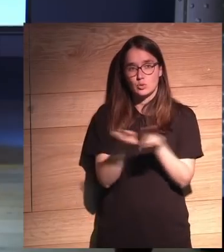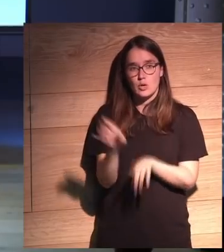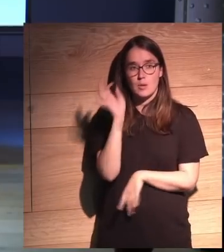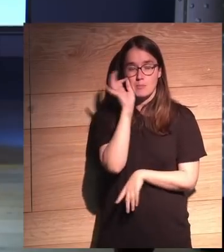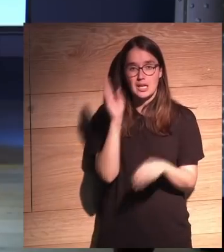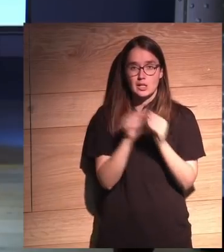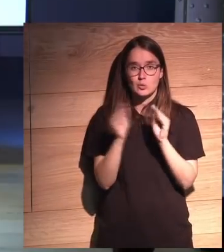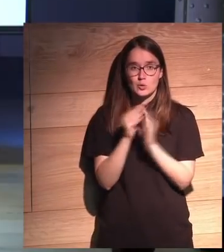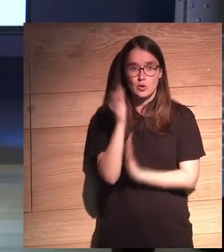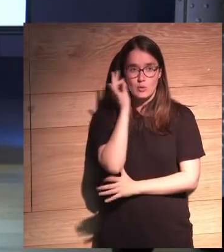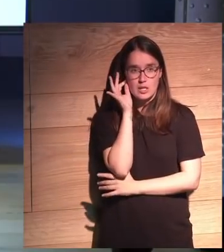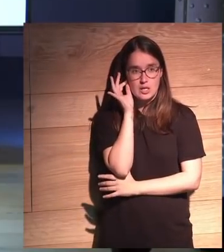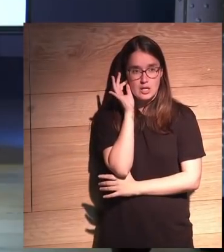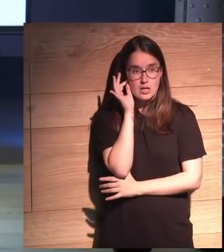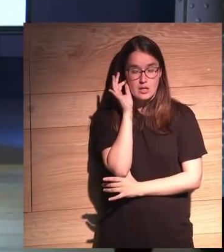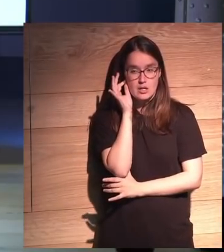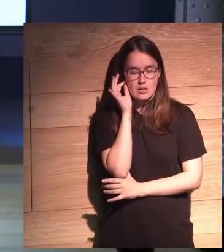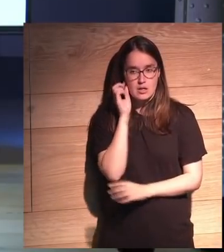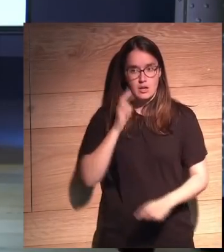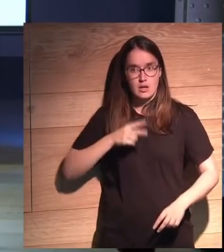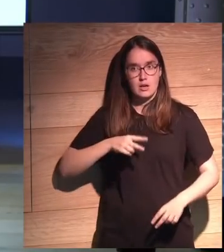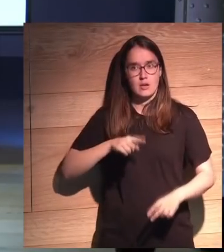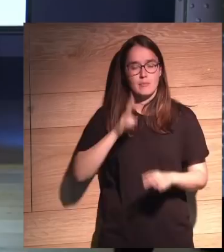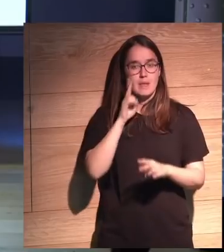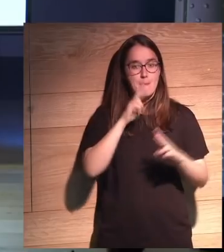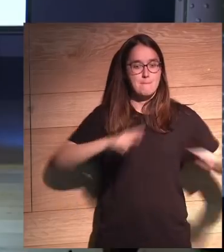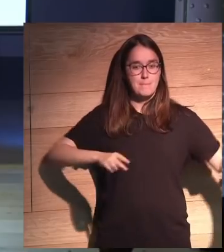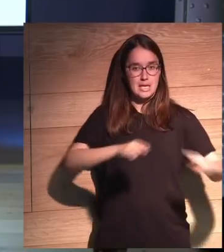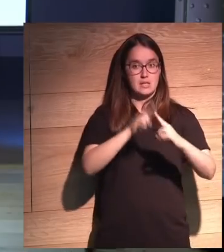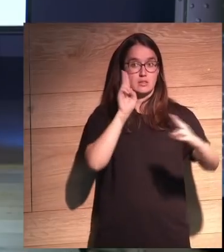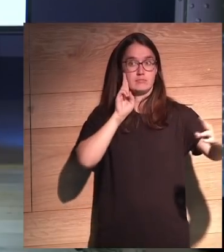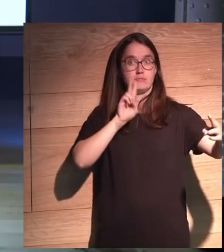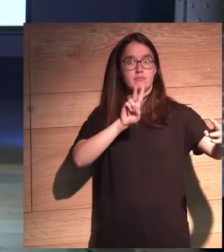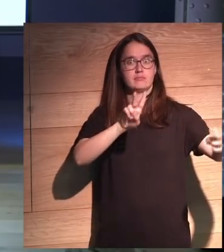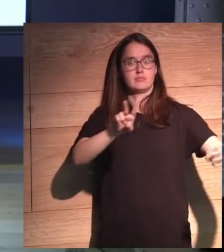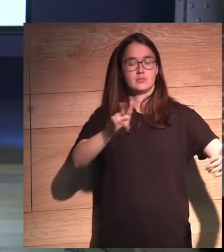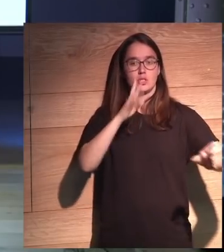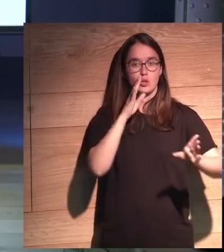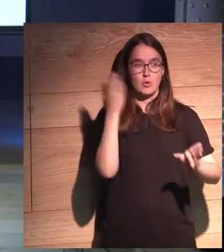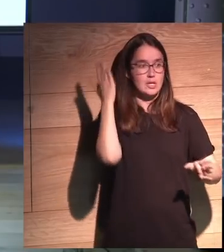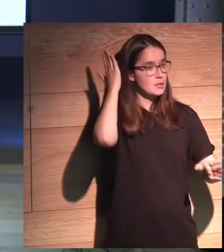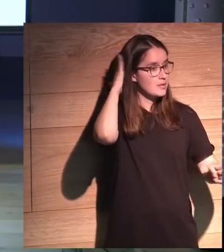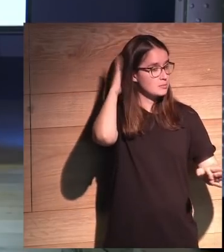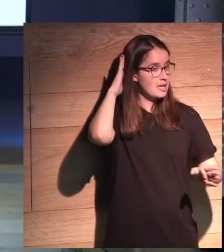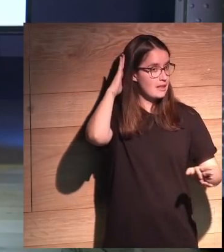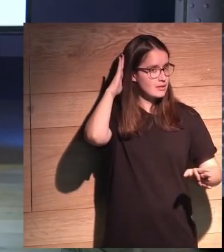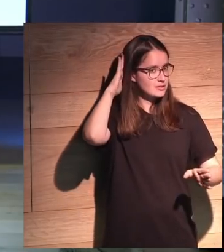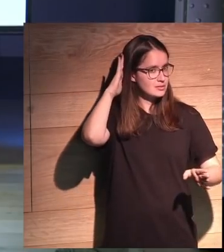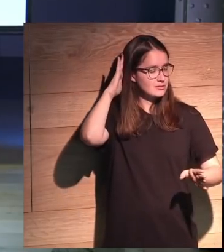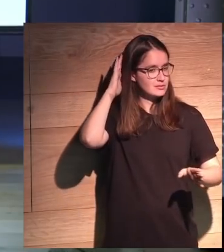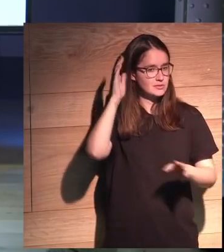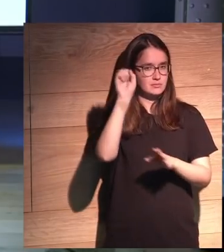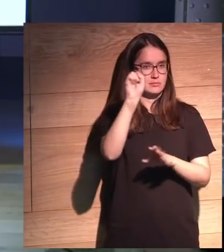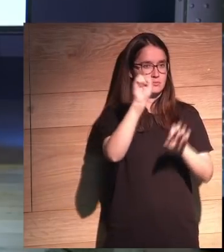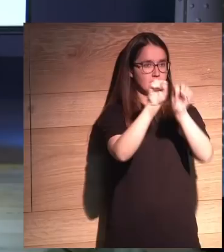y su sobrina mirando desde lejos París, de espaldas, las retrata de espaldas, y